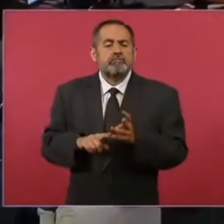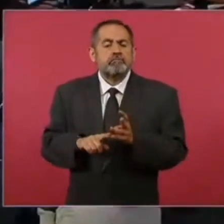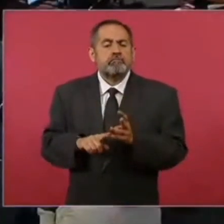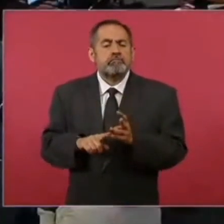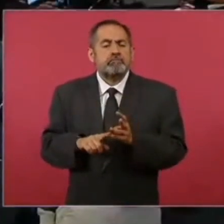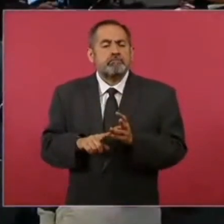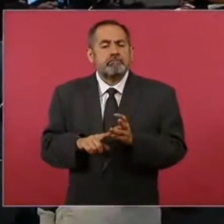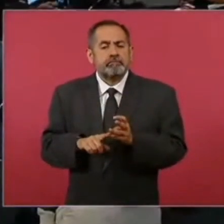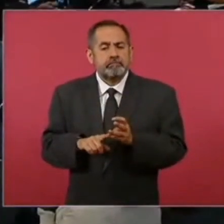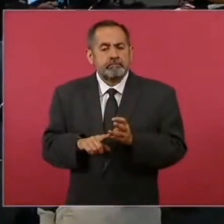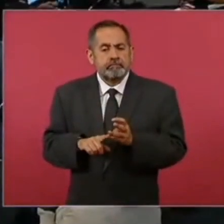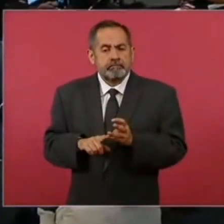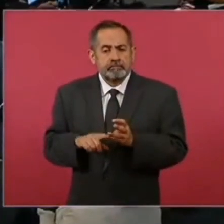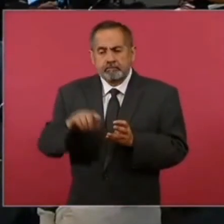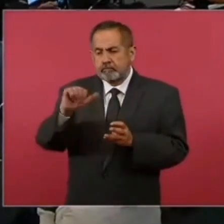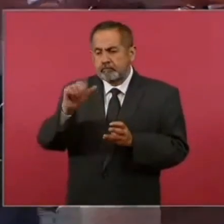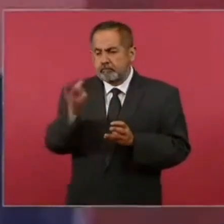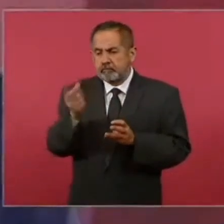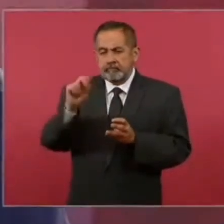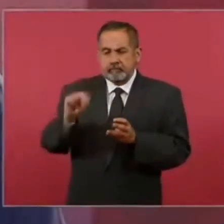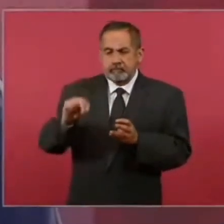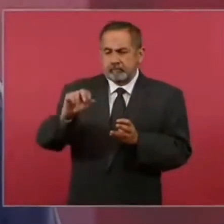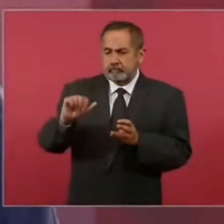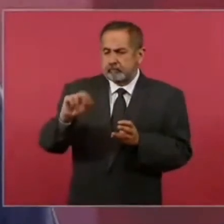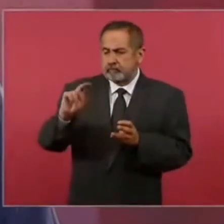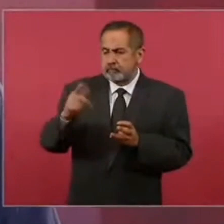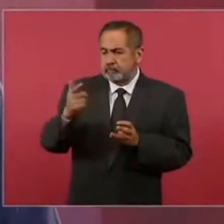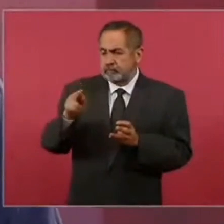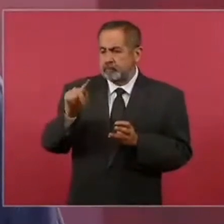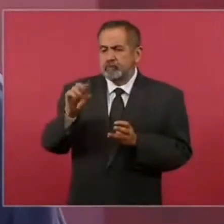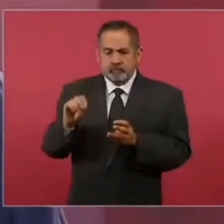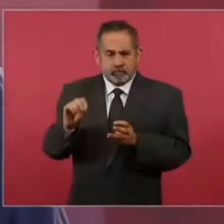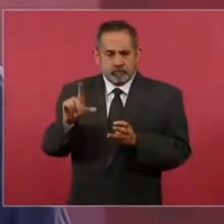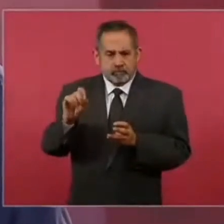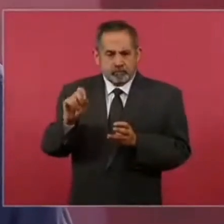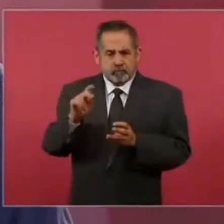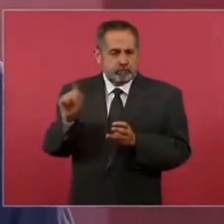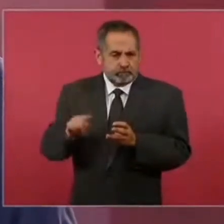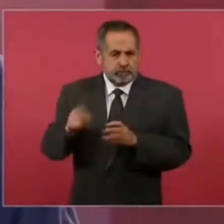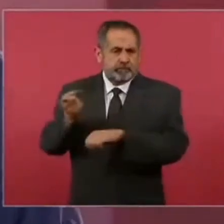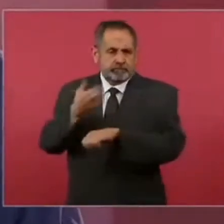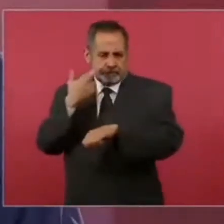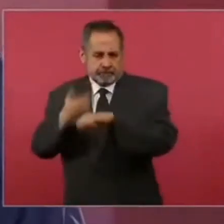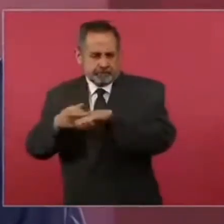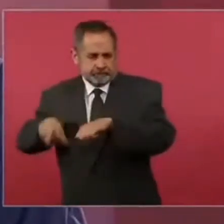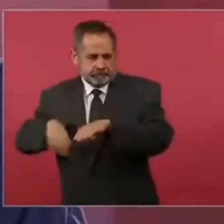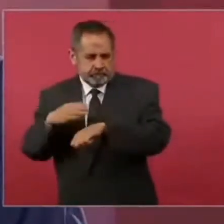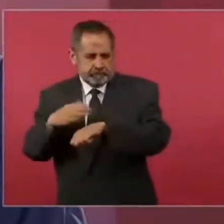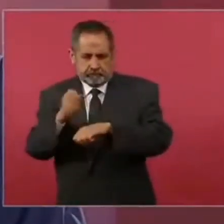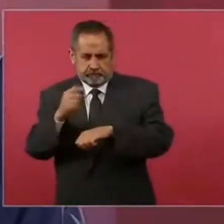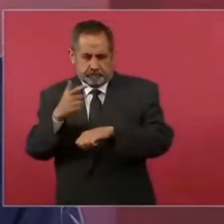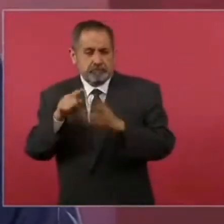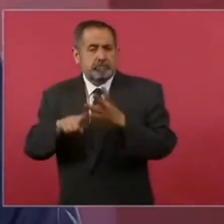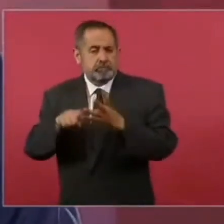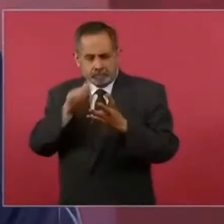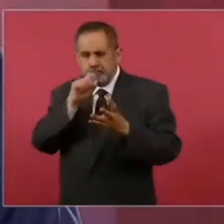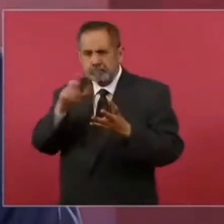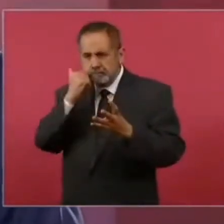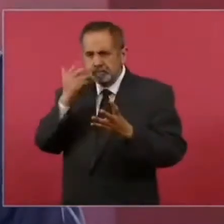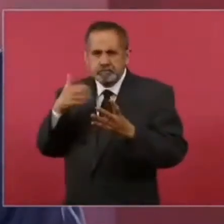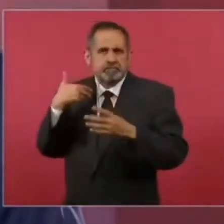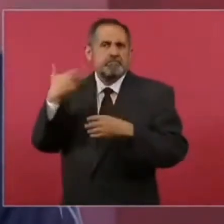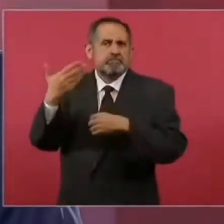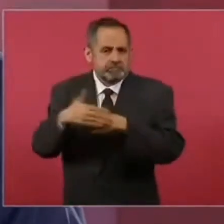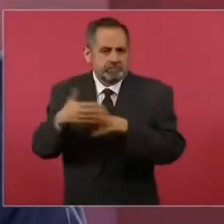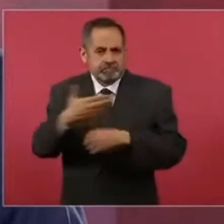como Adán Augusto López Hernández, secretario de Gobernación. Son los